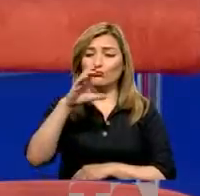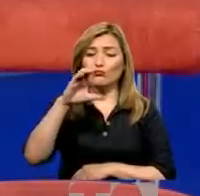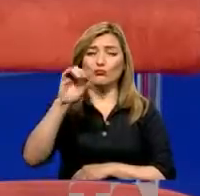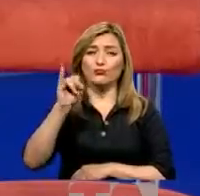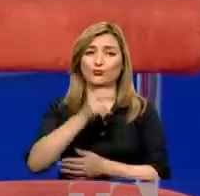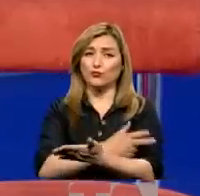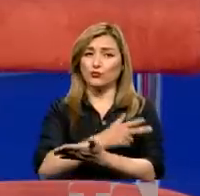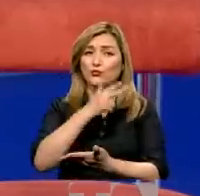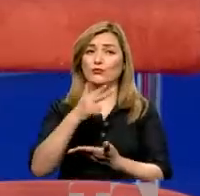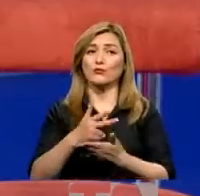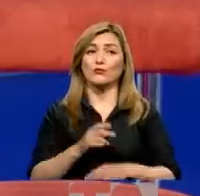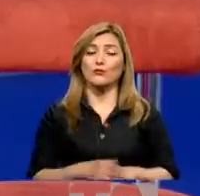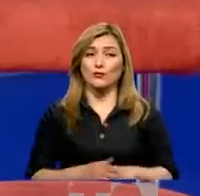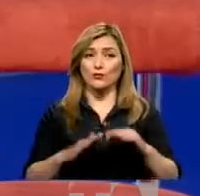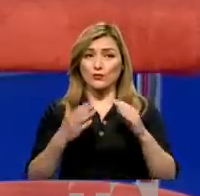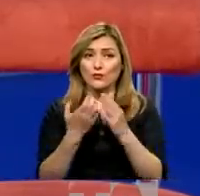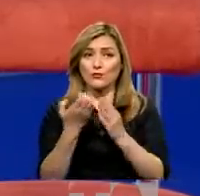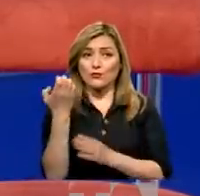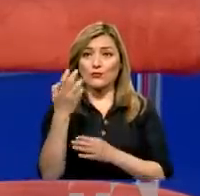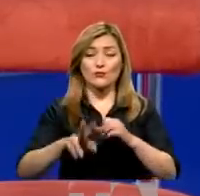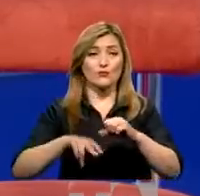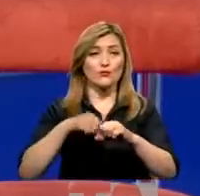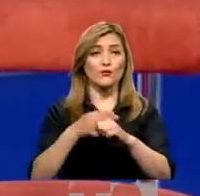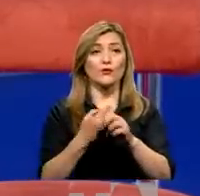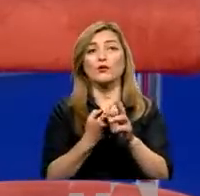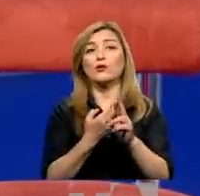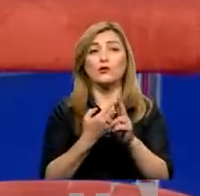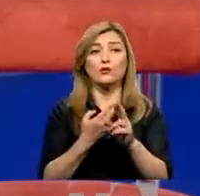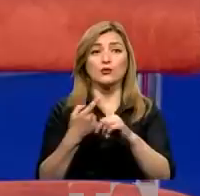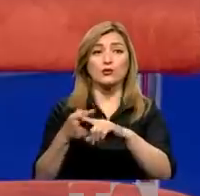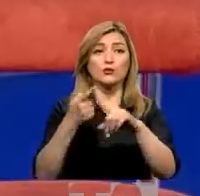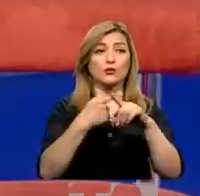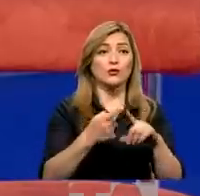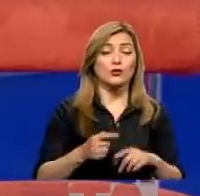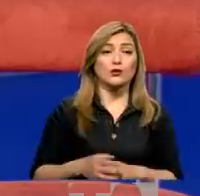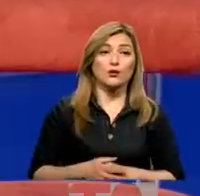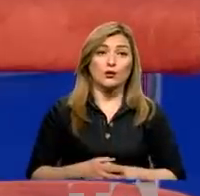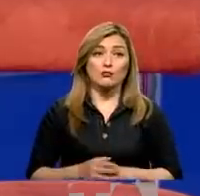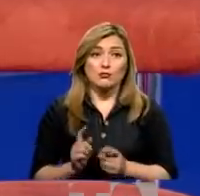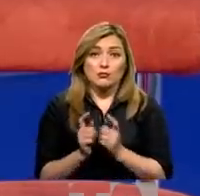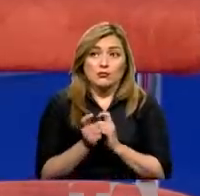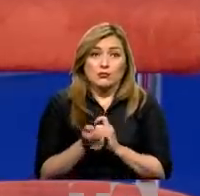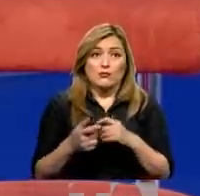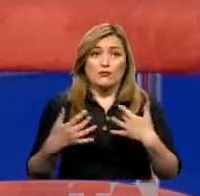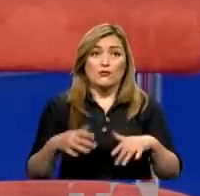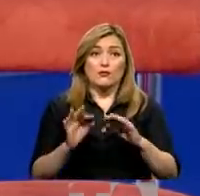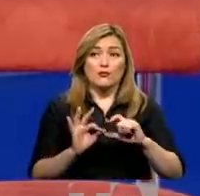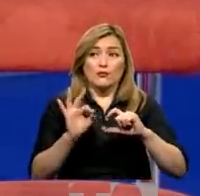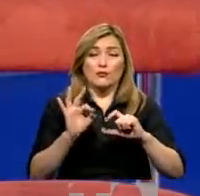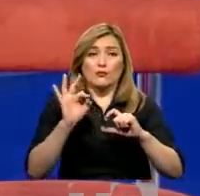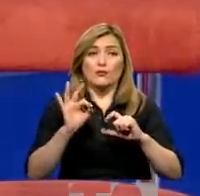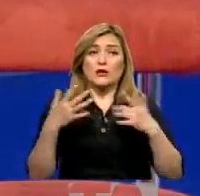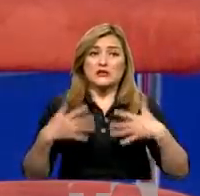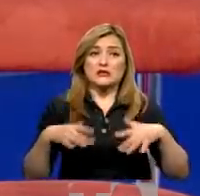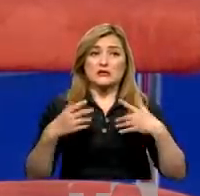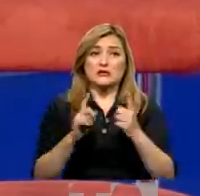de Chimborazo. El COE cantonal espera los resultados de varias pruebas realizadas y no descartan un cambio de alerta si el incremento continúa.